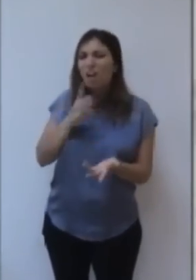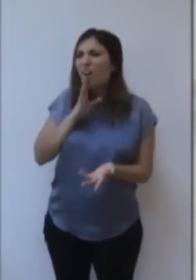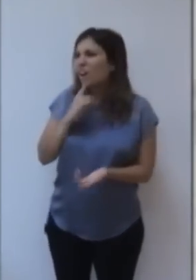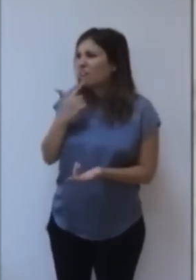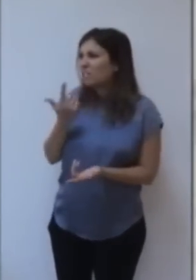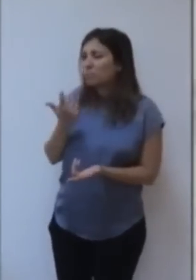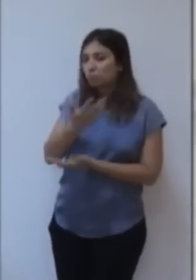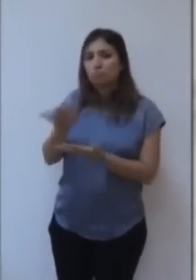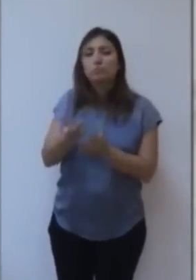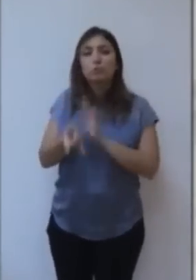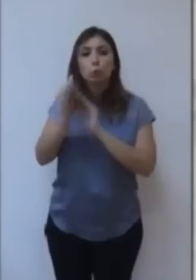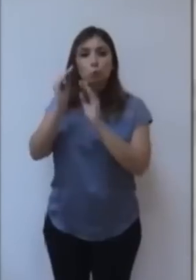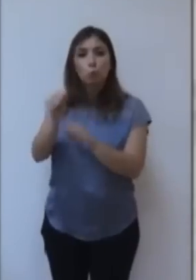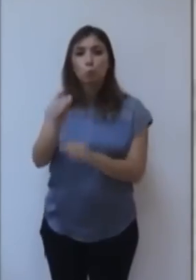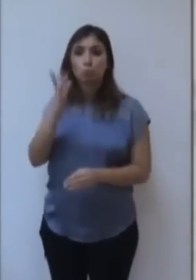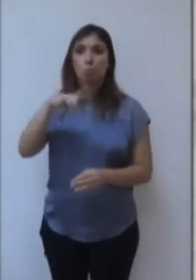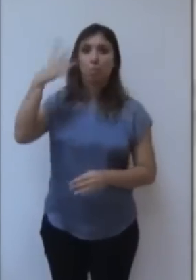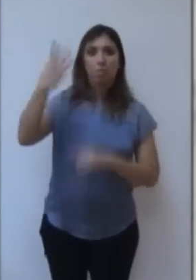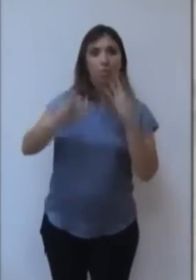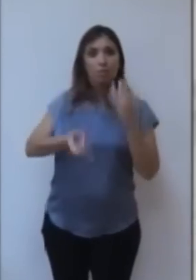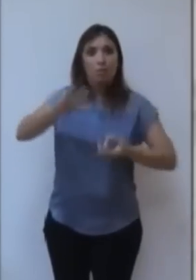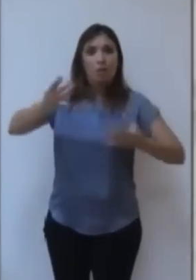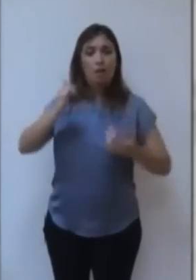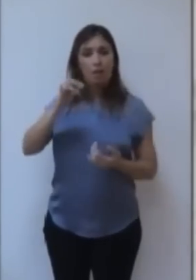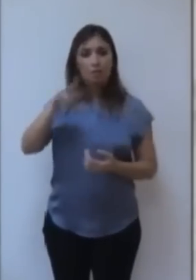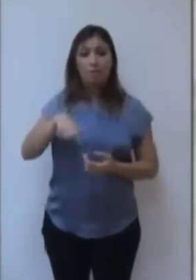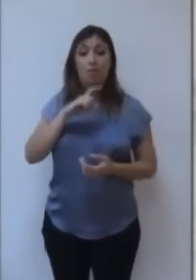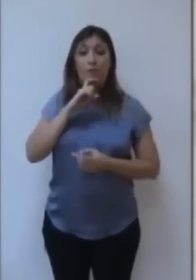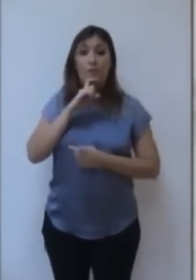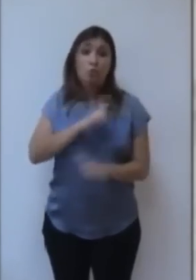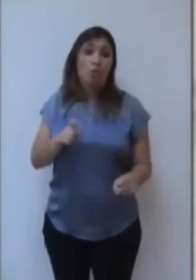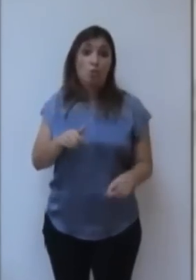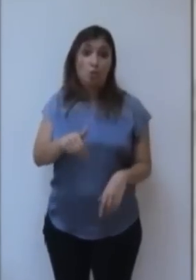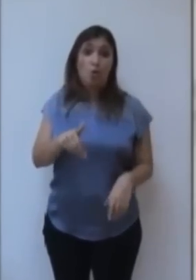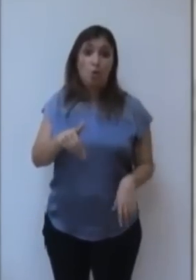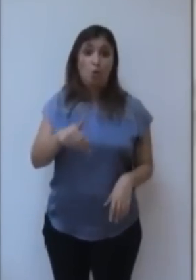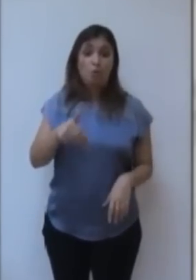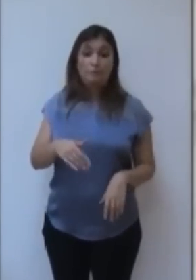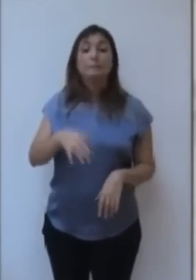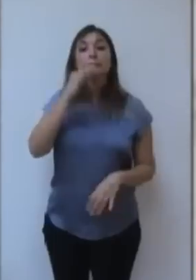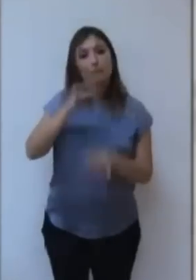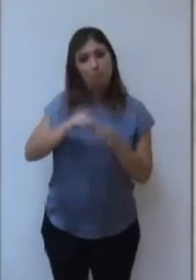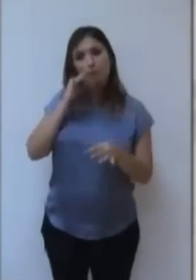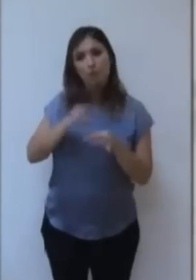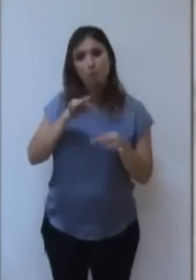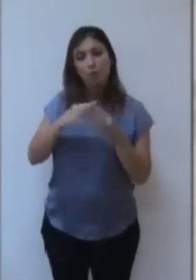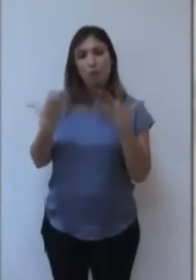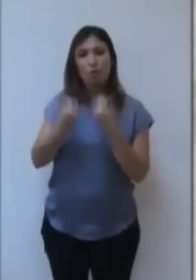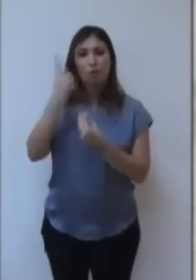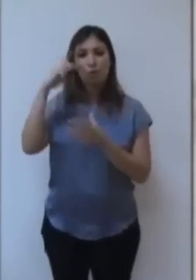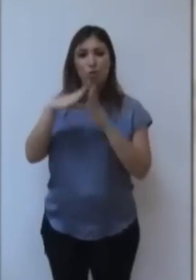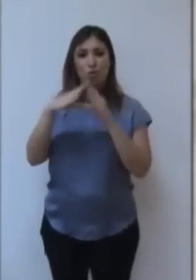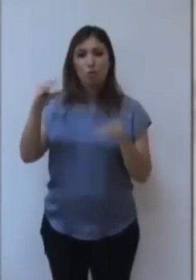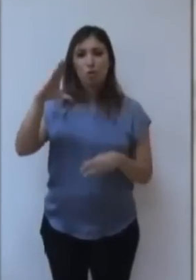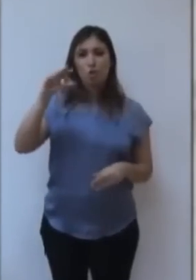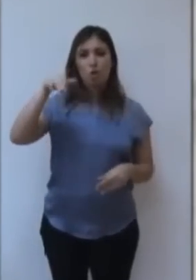María Corredentora y demás. O sea, que hay iniciativas, y sé que la Fundación va a poner en marcha en septiembre también, con comillas, otra iniciativa